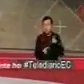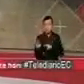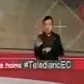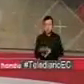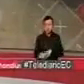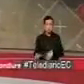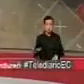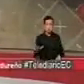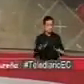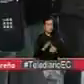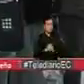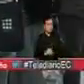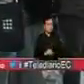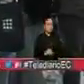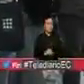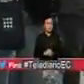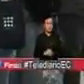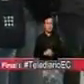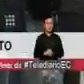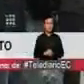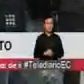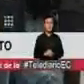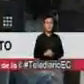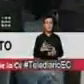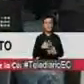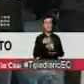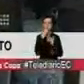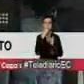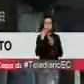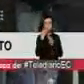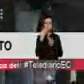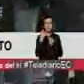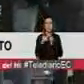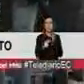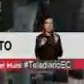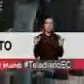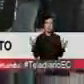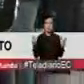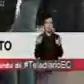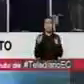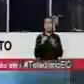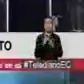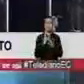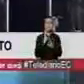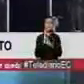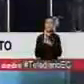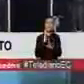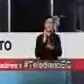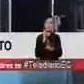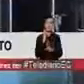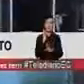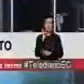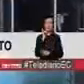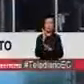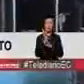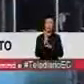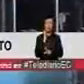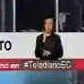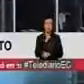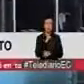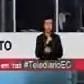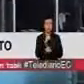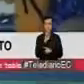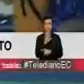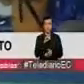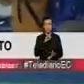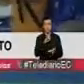terminal aérea. Es el reclamo de decenas de pasajeros que formaron una fila en el mostrador de una de las aerolíneas que canceló